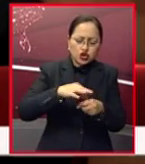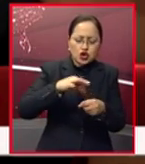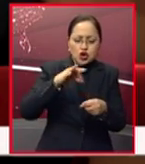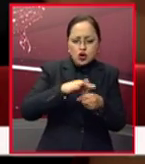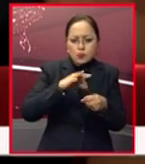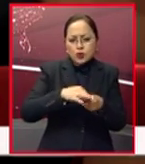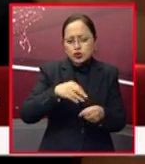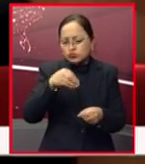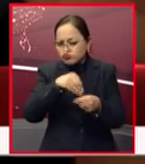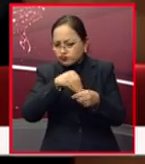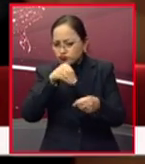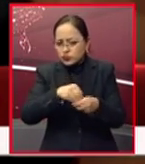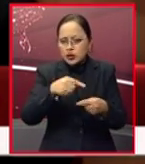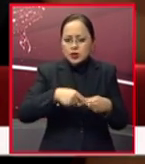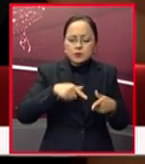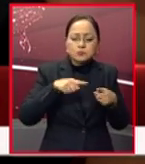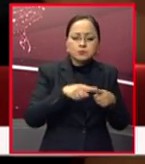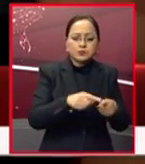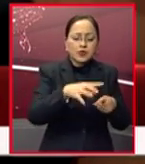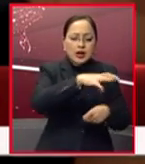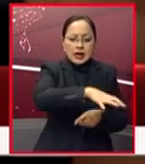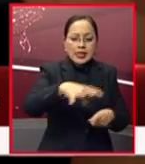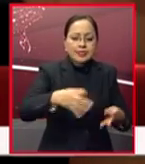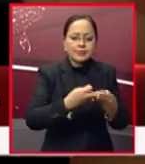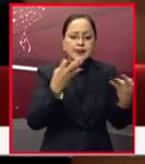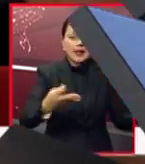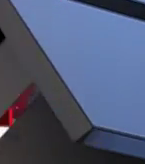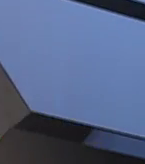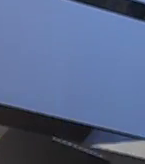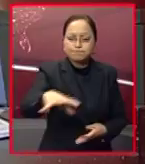y directo, el reparto agrario, entre otros.